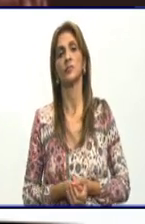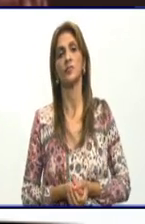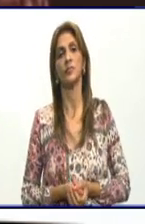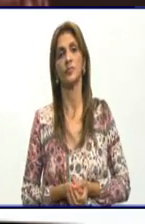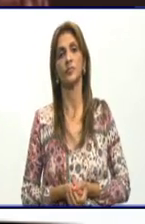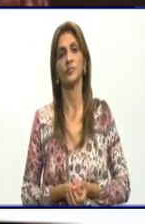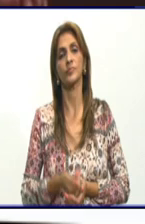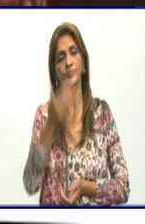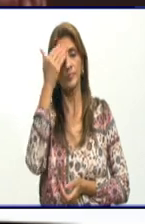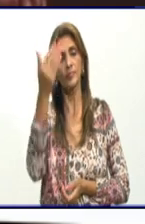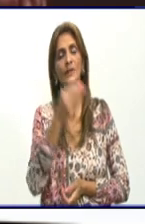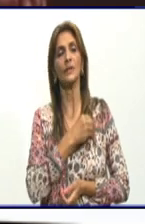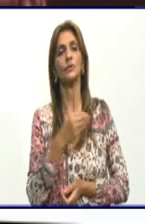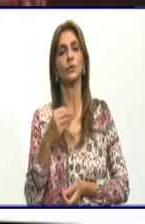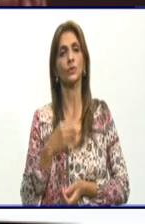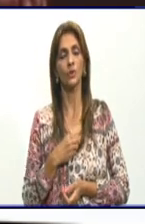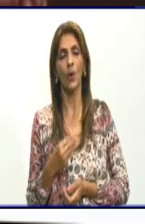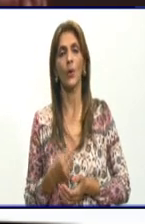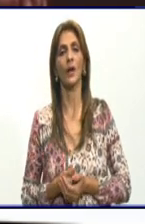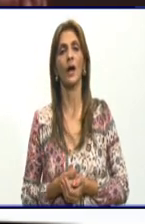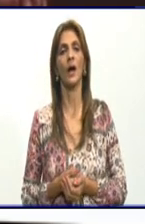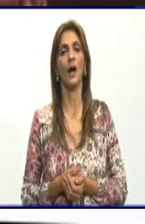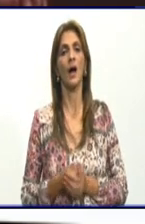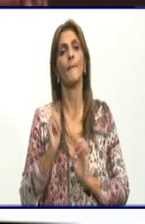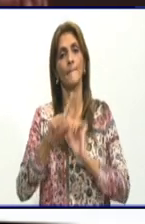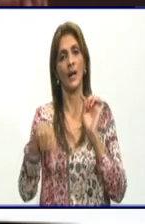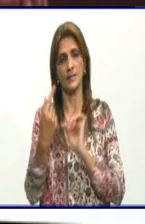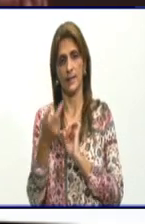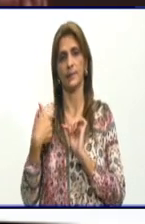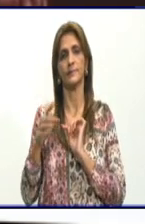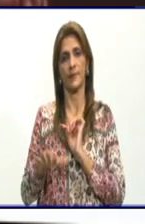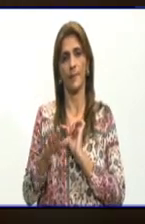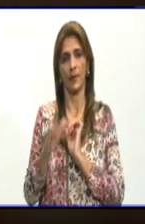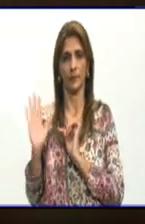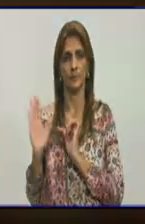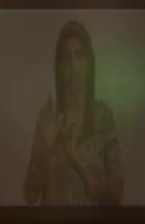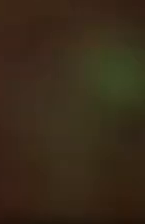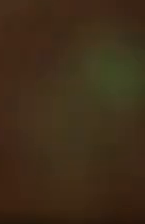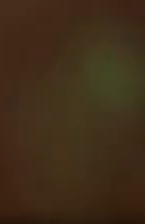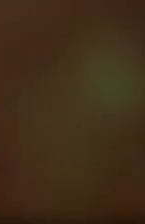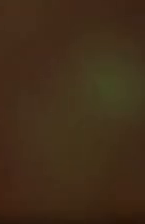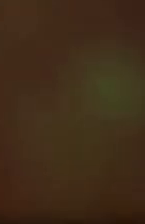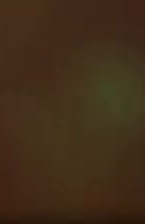resultados. Gracias, doctora. Le voy a estar esperando mañana.